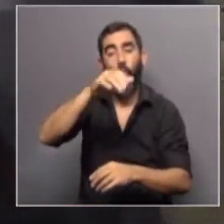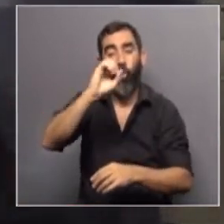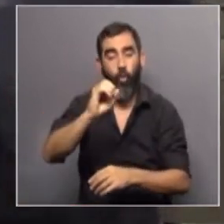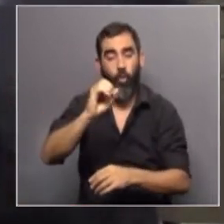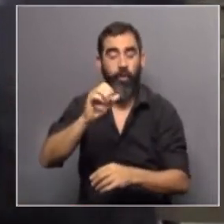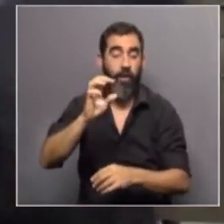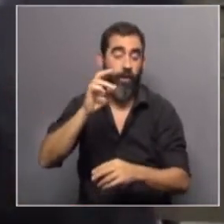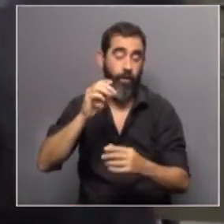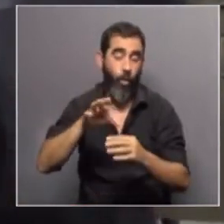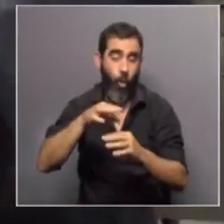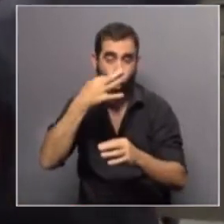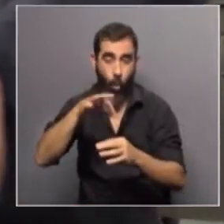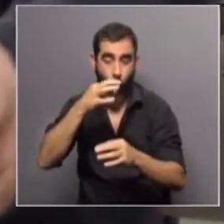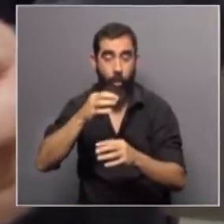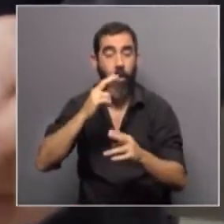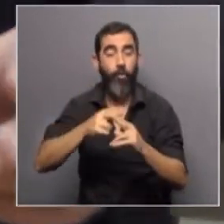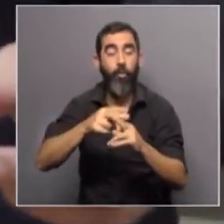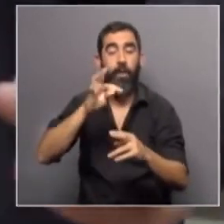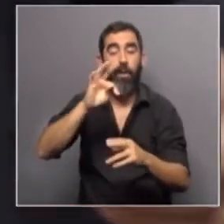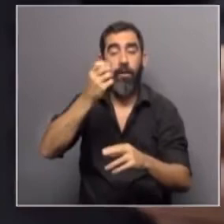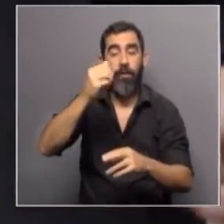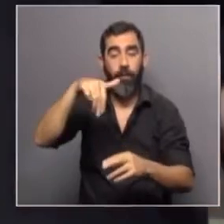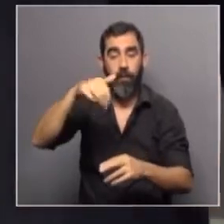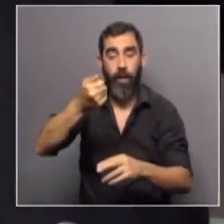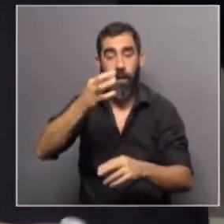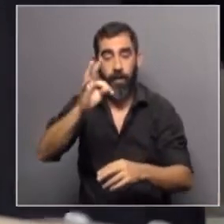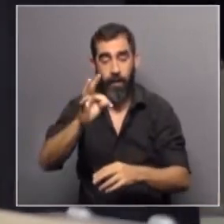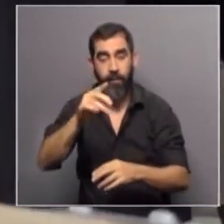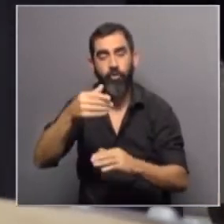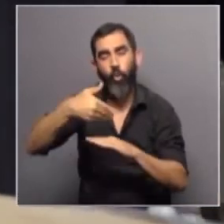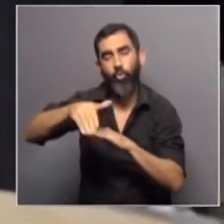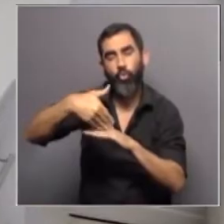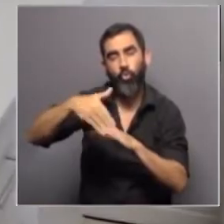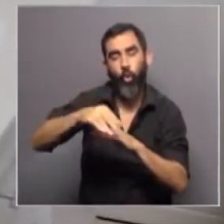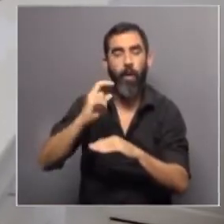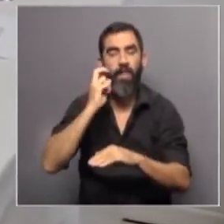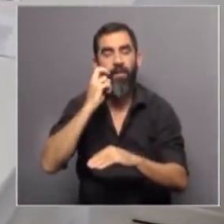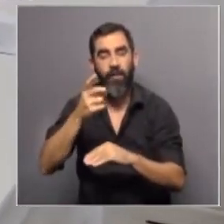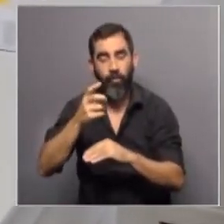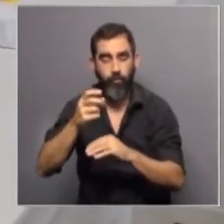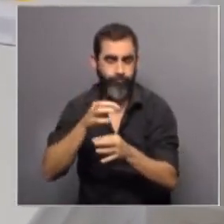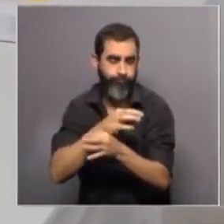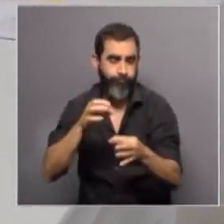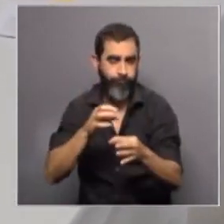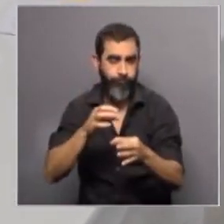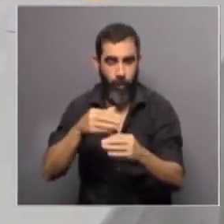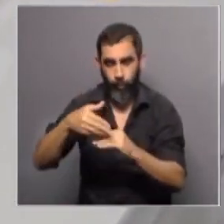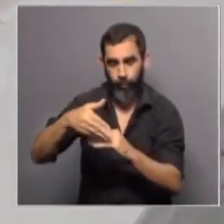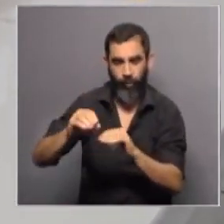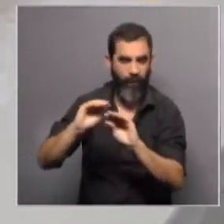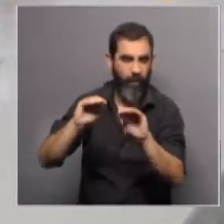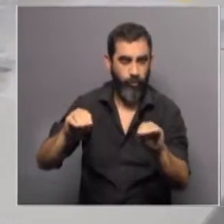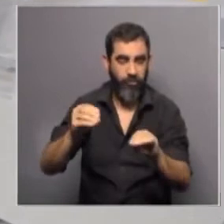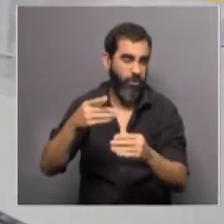variantes. Esto es un producto que es el excedente de la extracción que se hace para obtener el vino. Por lo tanto, es